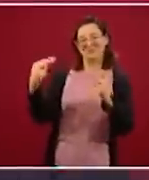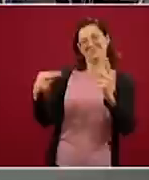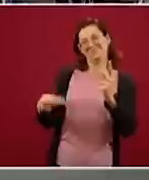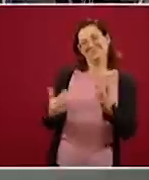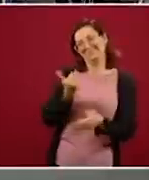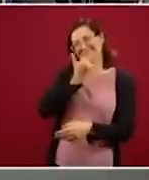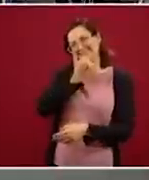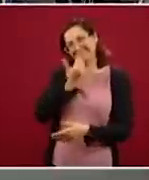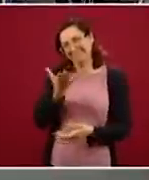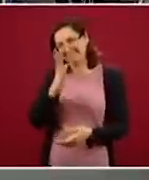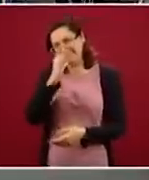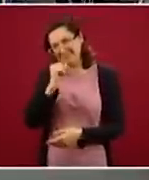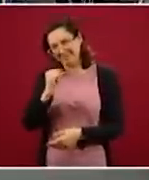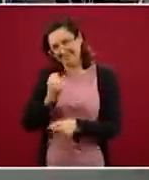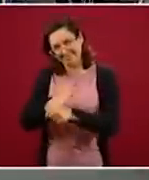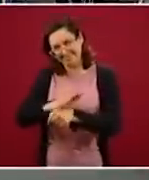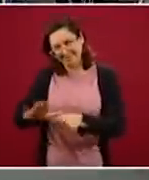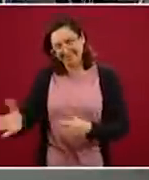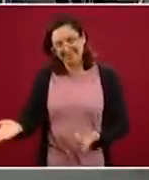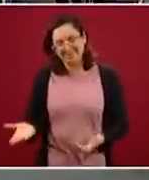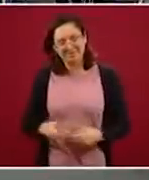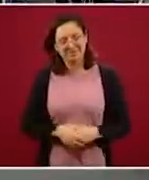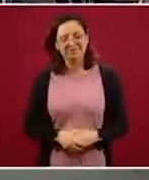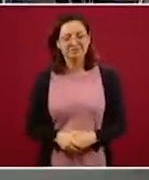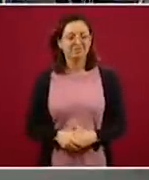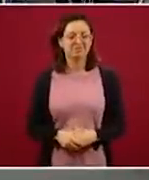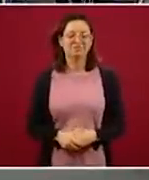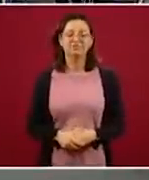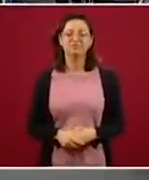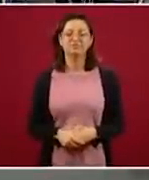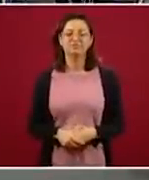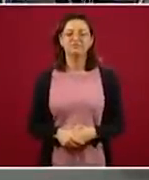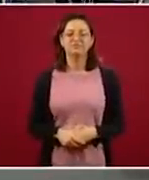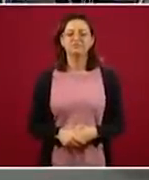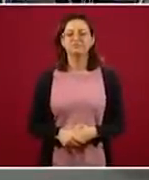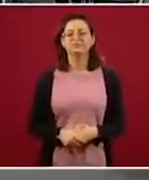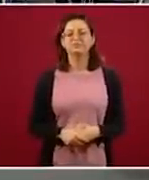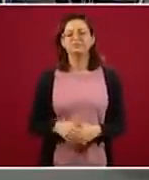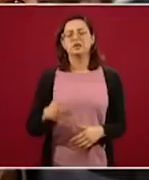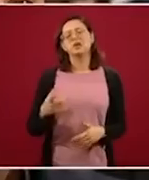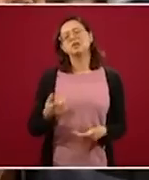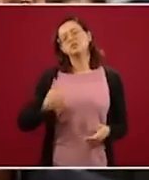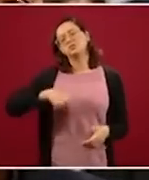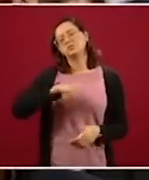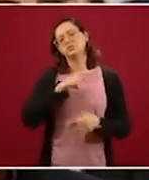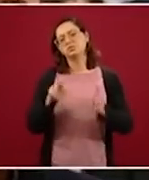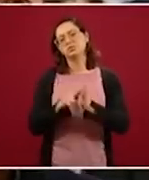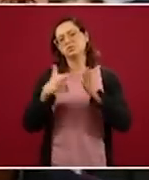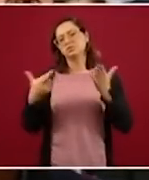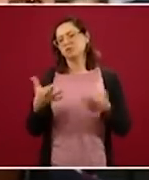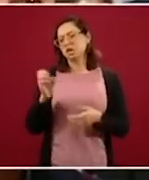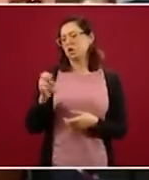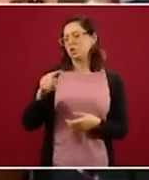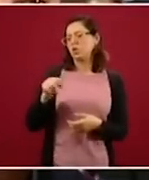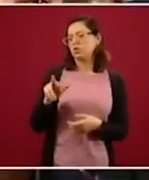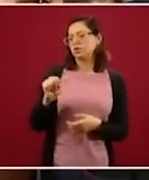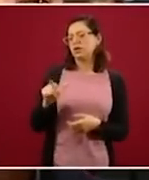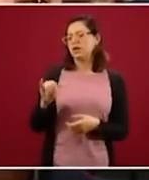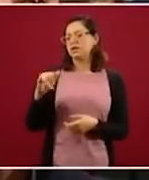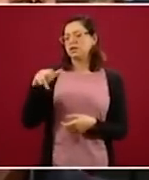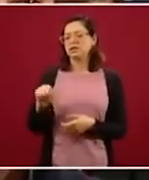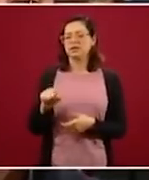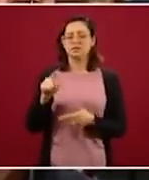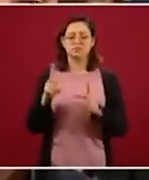Y perdón, una última pregunta. En la revista Contralínea hemos documentado otro tema relacionado con el Servicio de